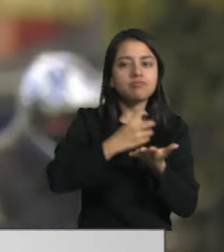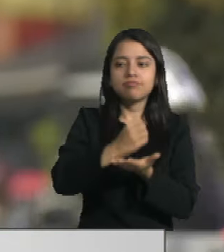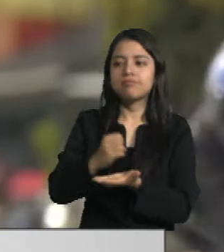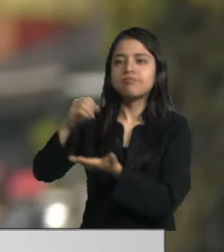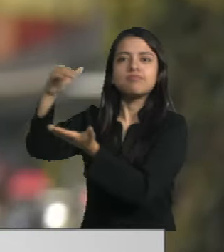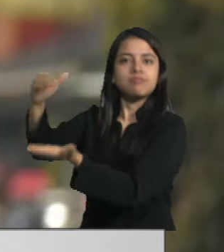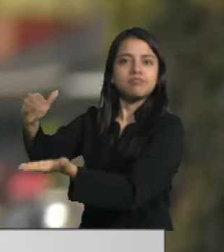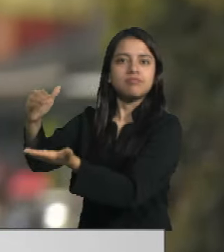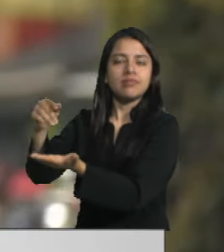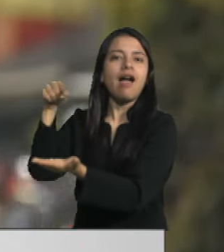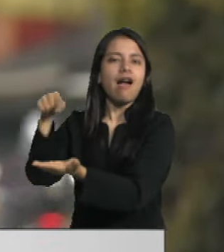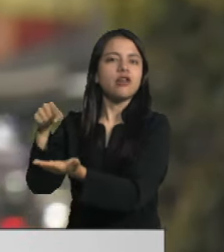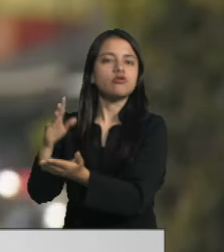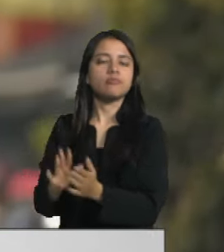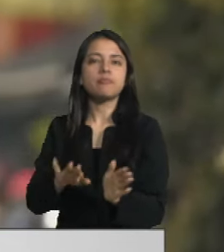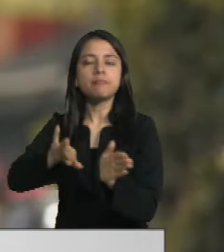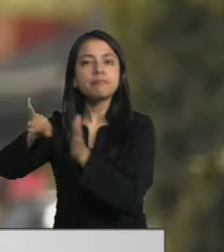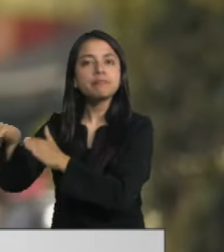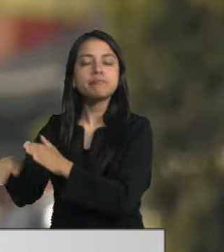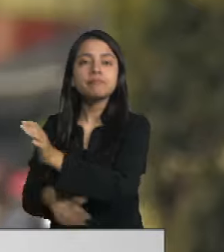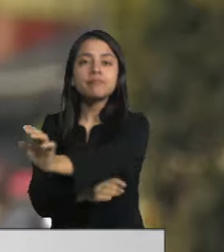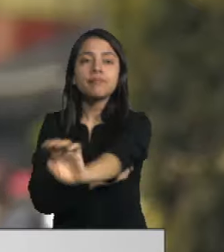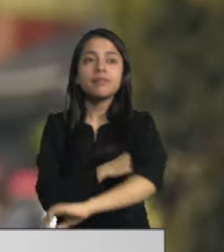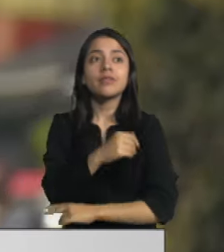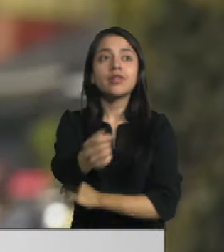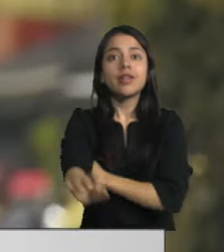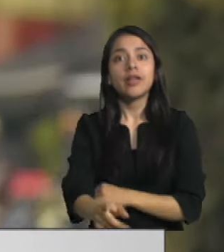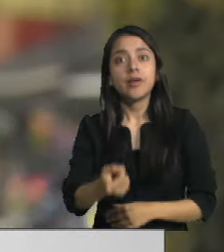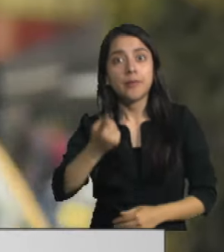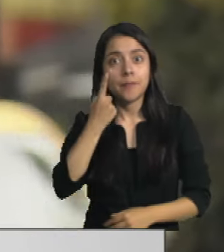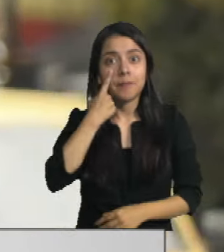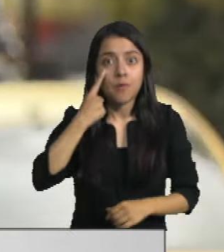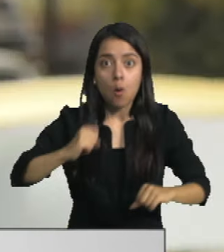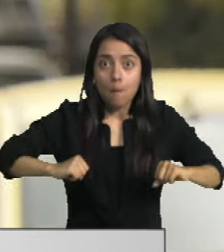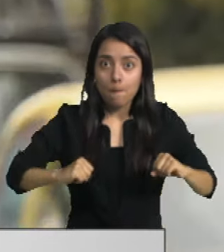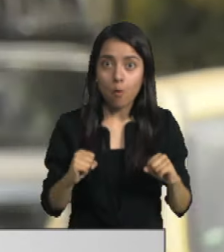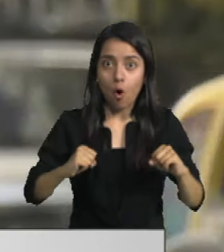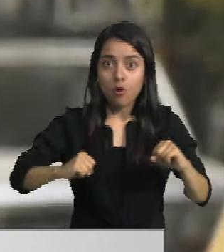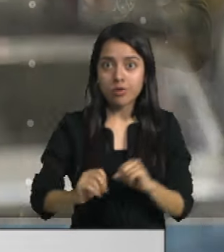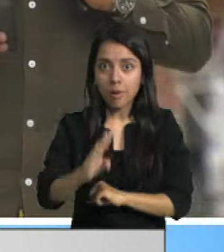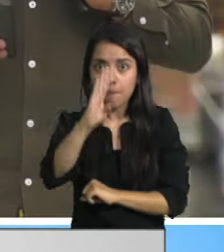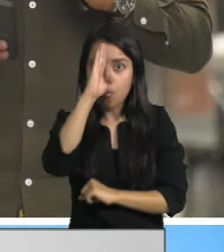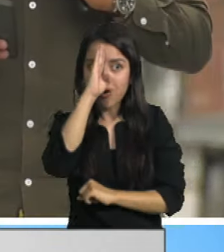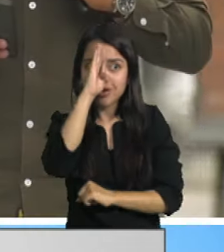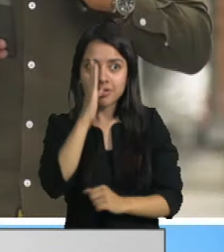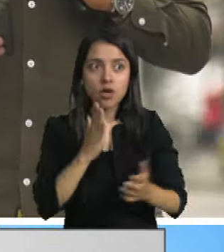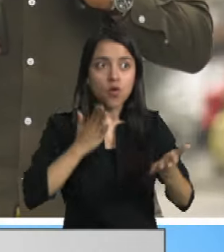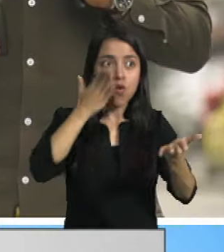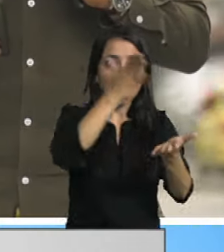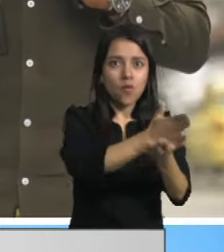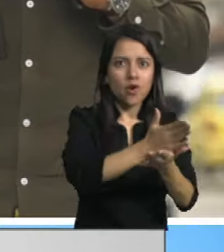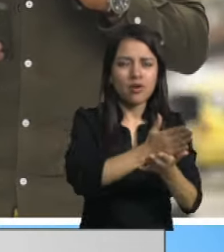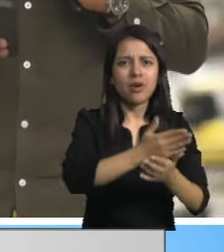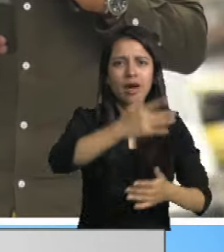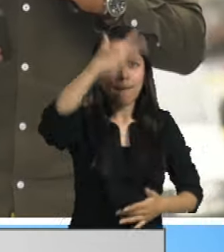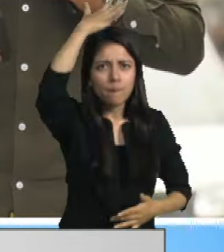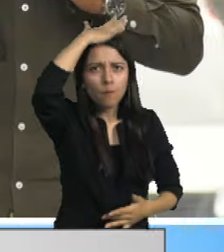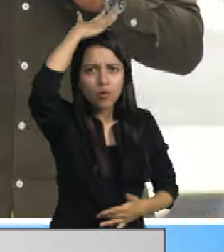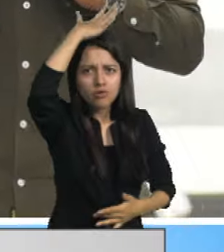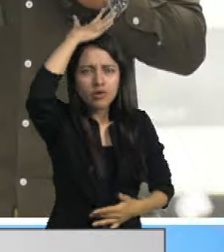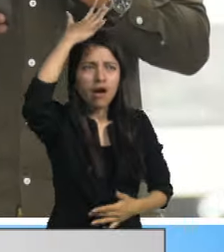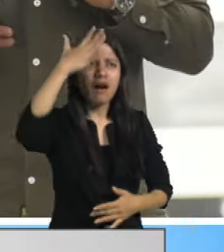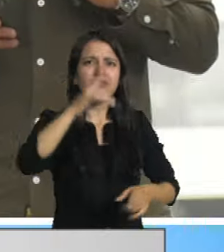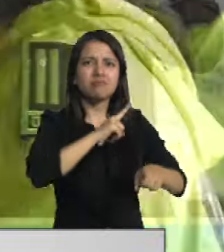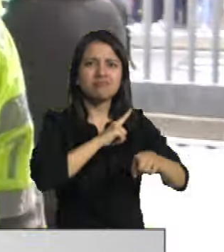de Bogotá realizó diferentes operativos en portales de Transmilenio y en estaciones de servicio, donde adelantan